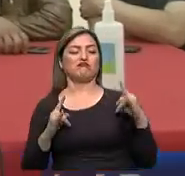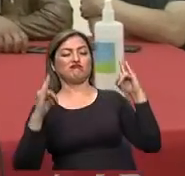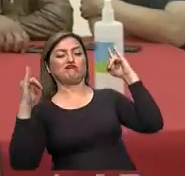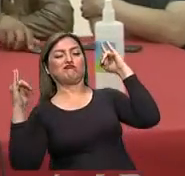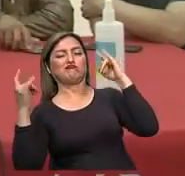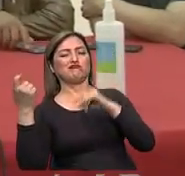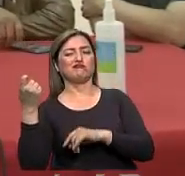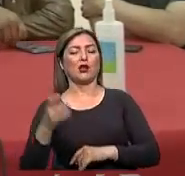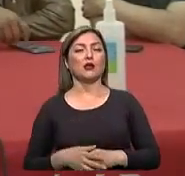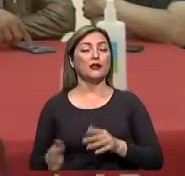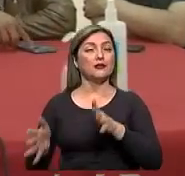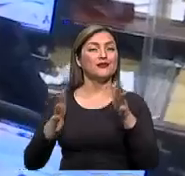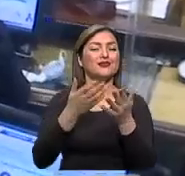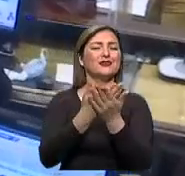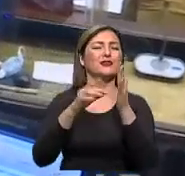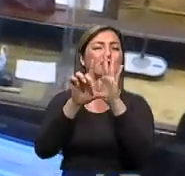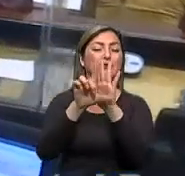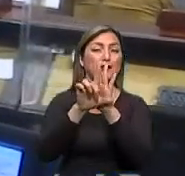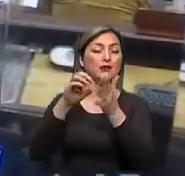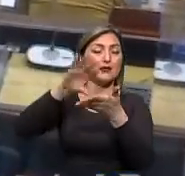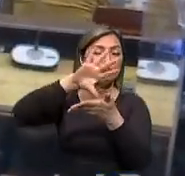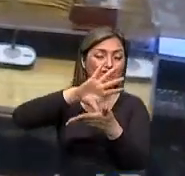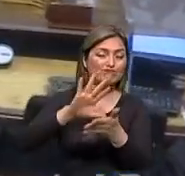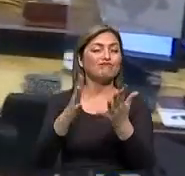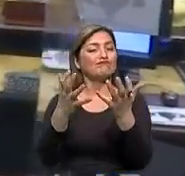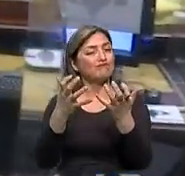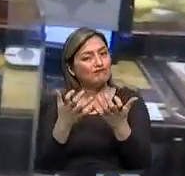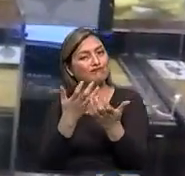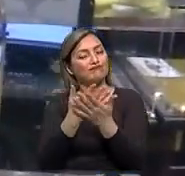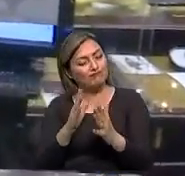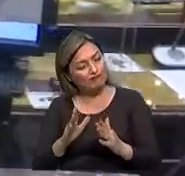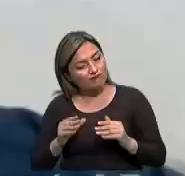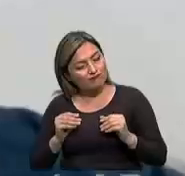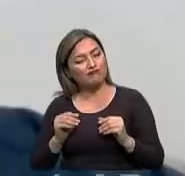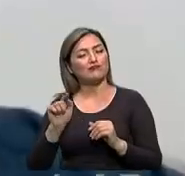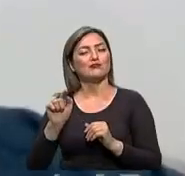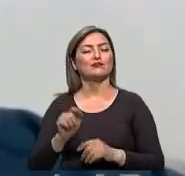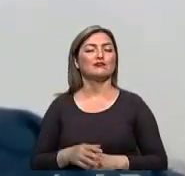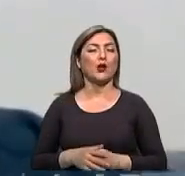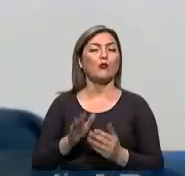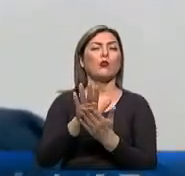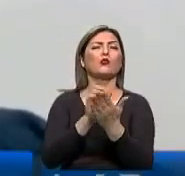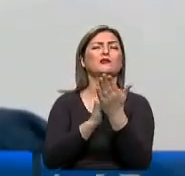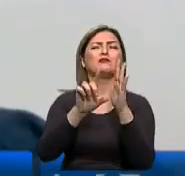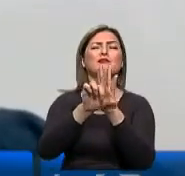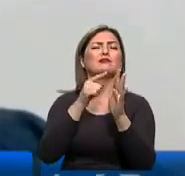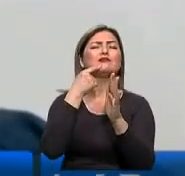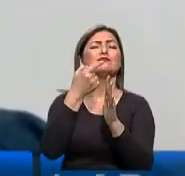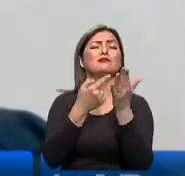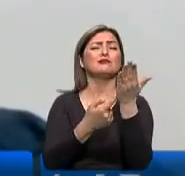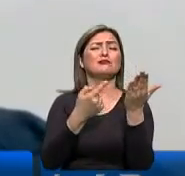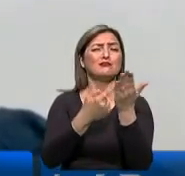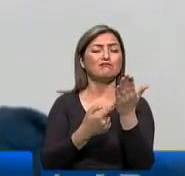Ellos también entregaron una propuesta de ley a la Asamblea Nacional y aspiran a que esta sea considerada. Donde se establezcan los